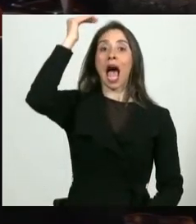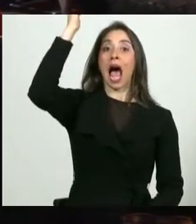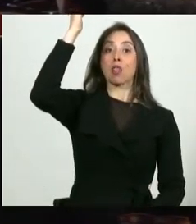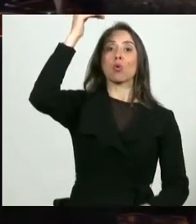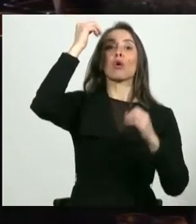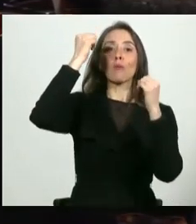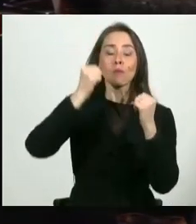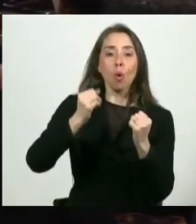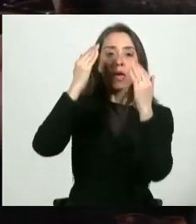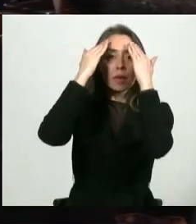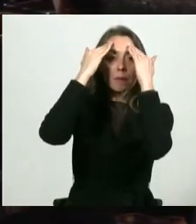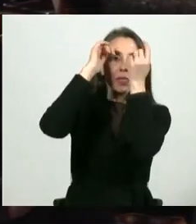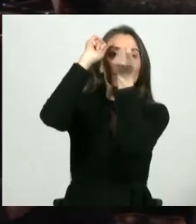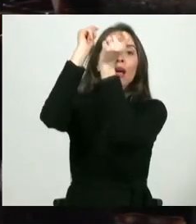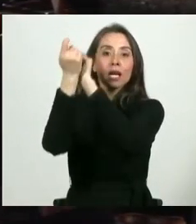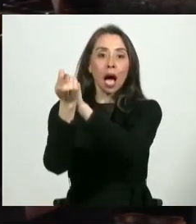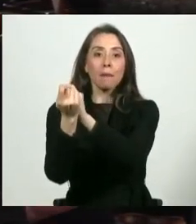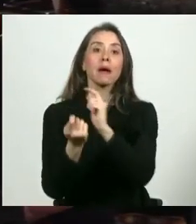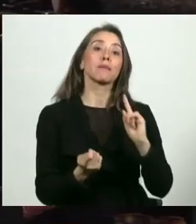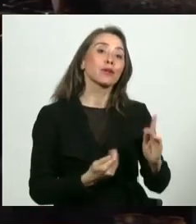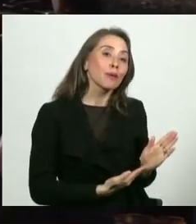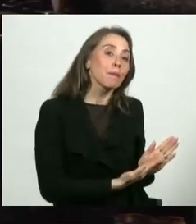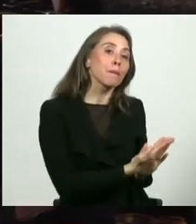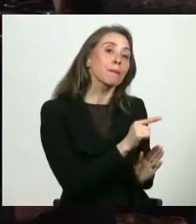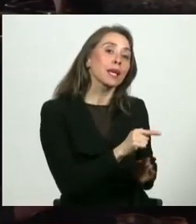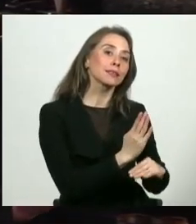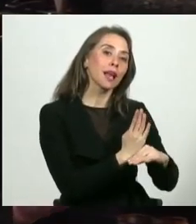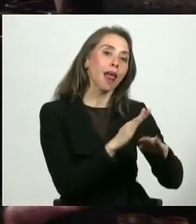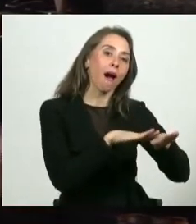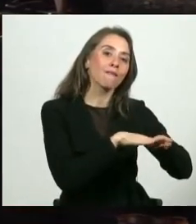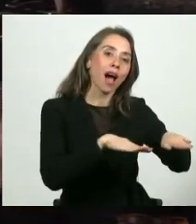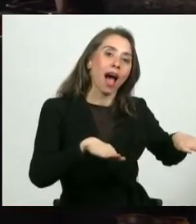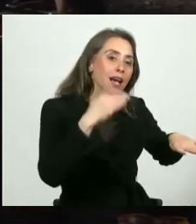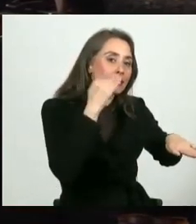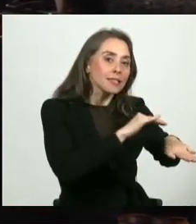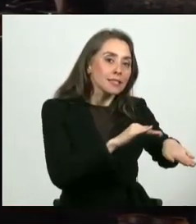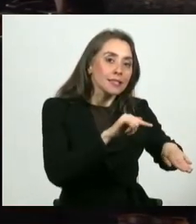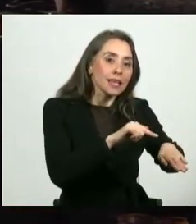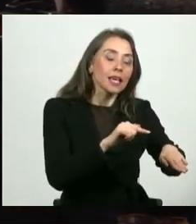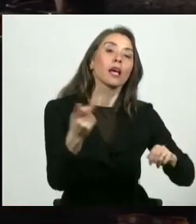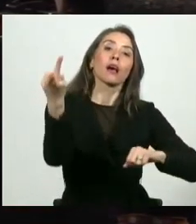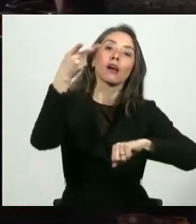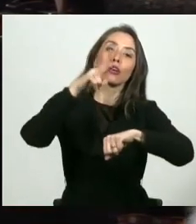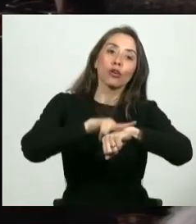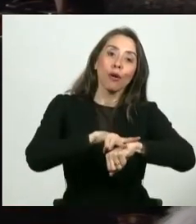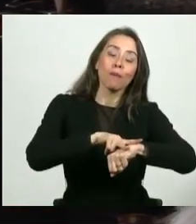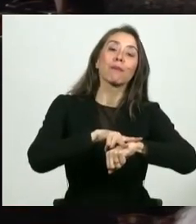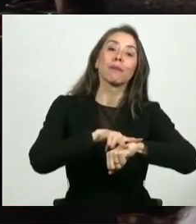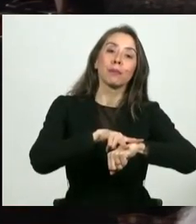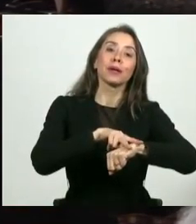generar un cambio de mentalidad, pero por supuesto que todo parte de la base, ¿ya? Tiene que ser complementado desde el